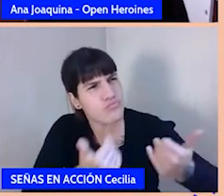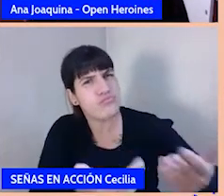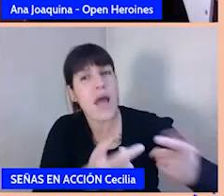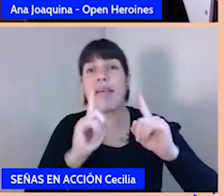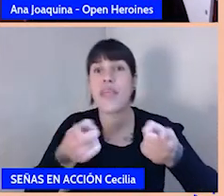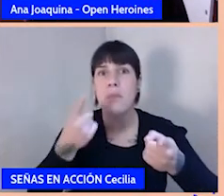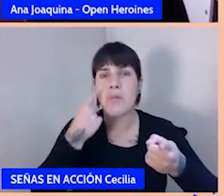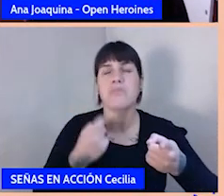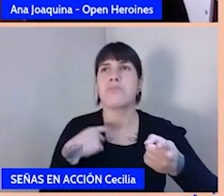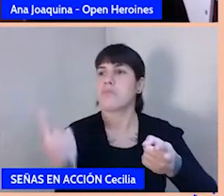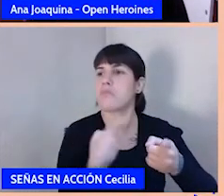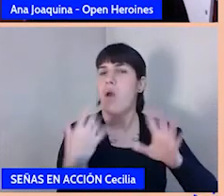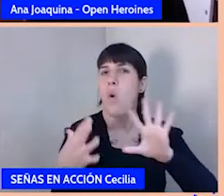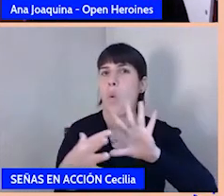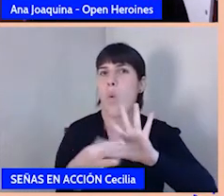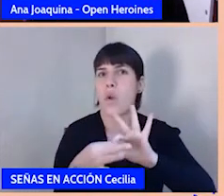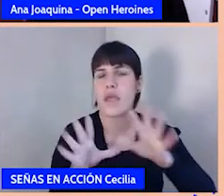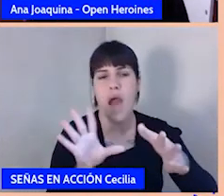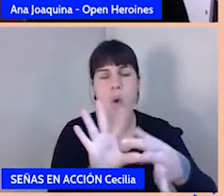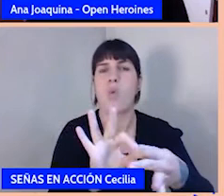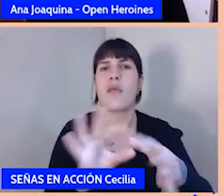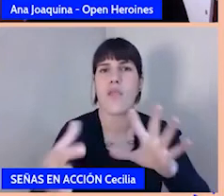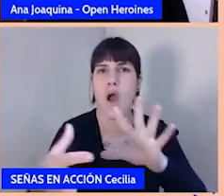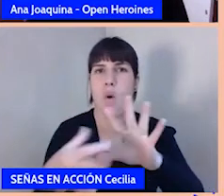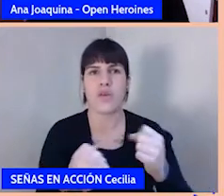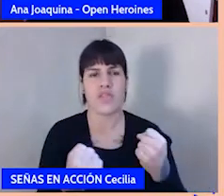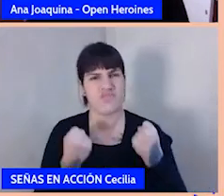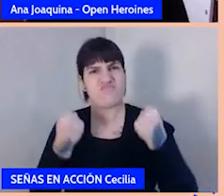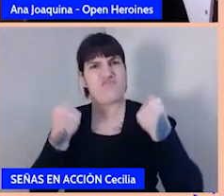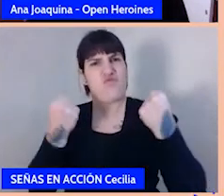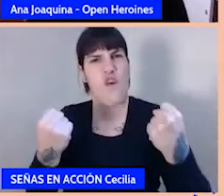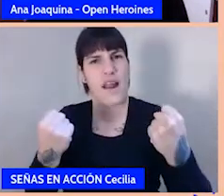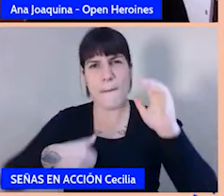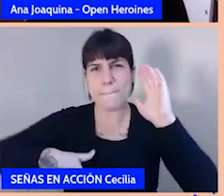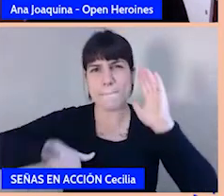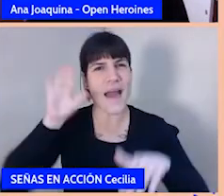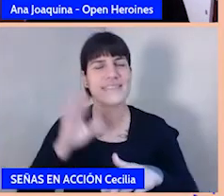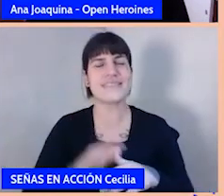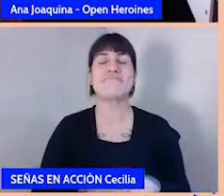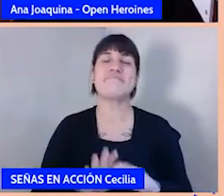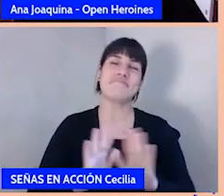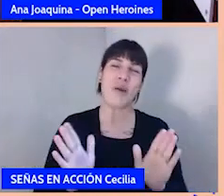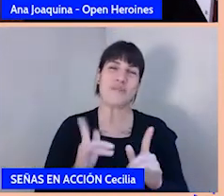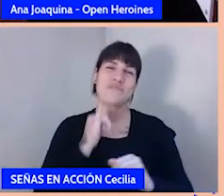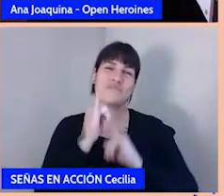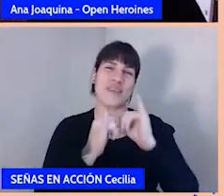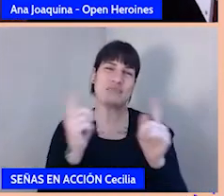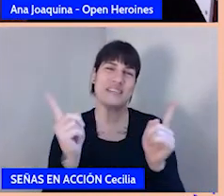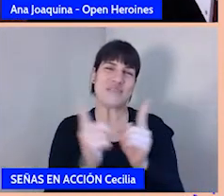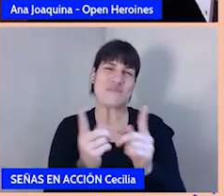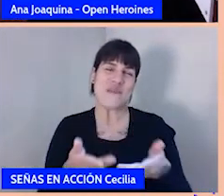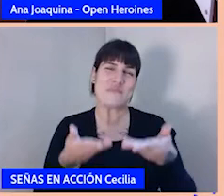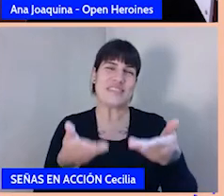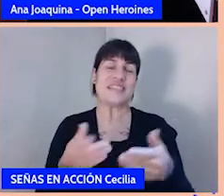nos unimos. Entonces, bueno, después de esta breve intro, me gustaría pasar la